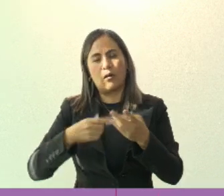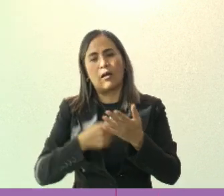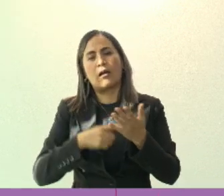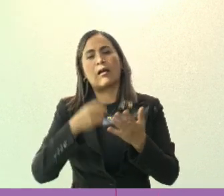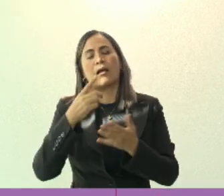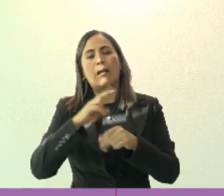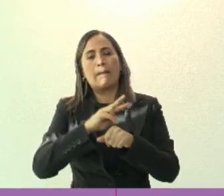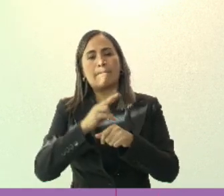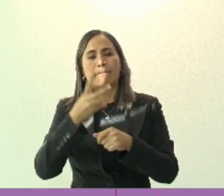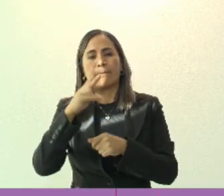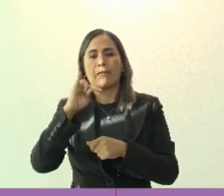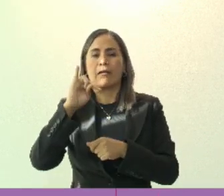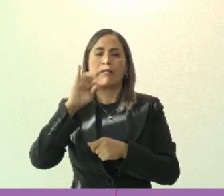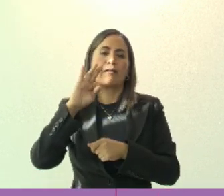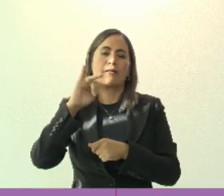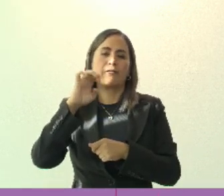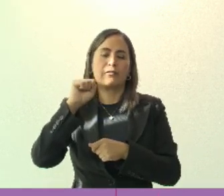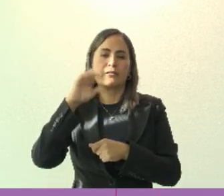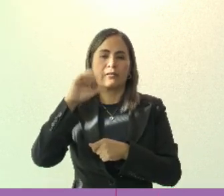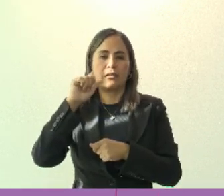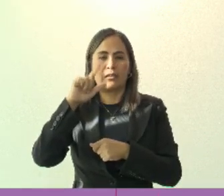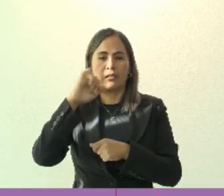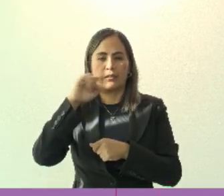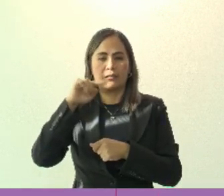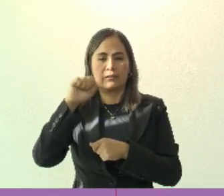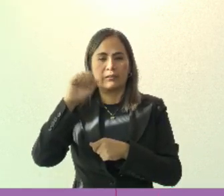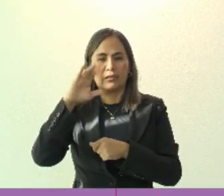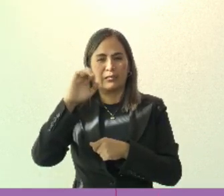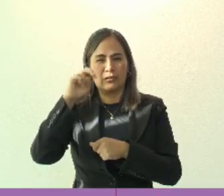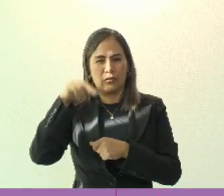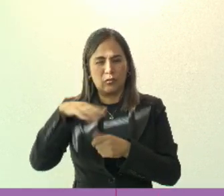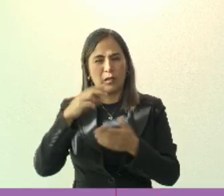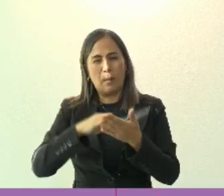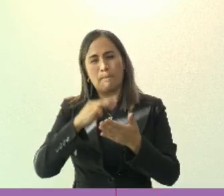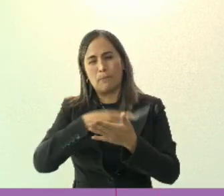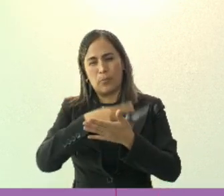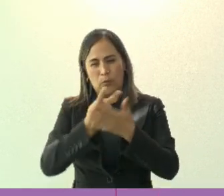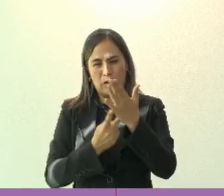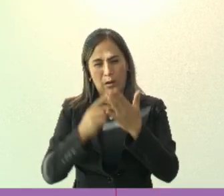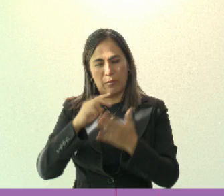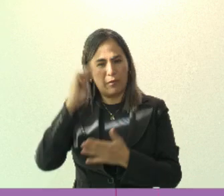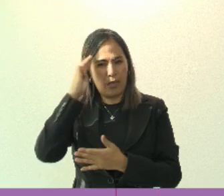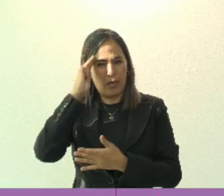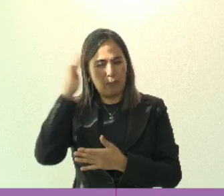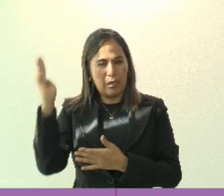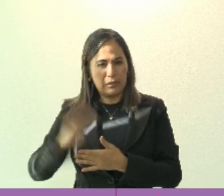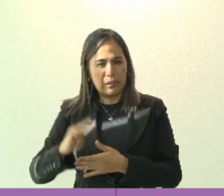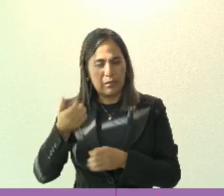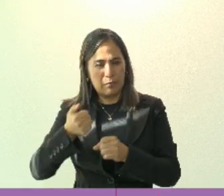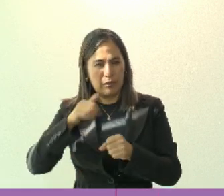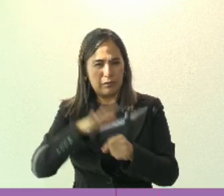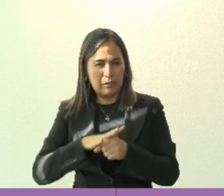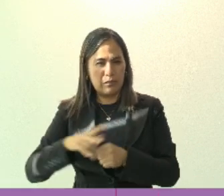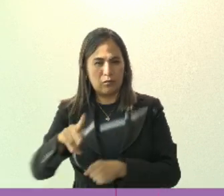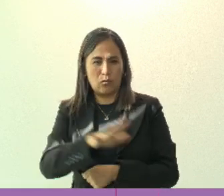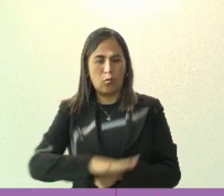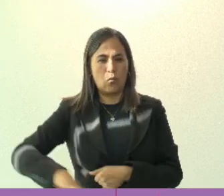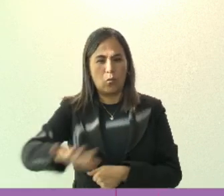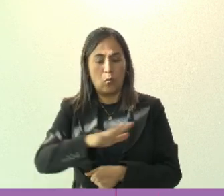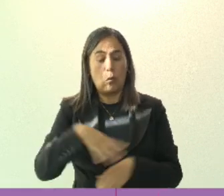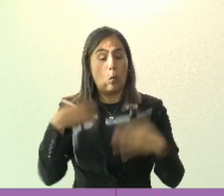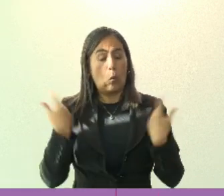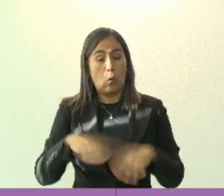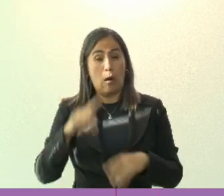y rendición de cuentas en el programa académico de maestría en administración pública. Por supuesto que fue un